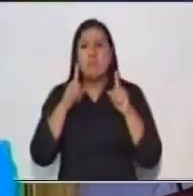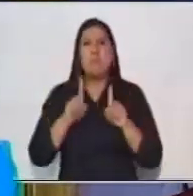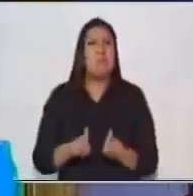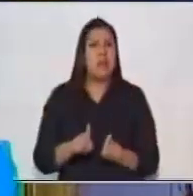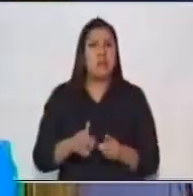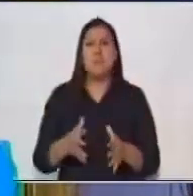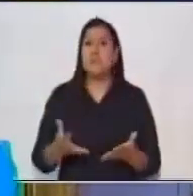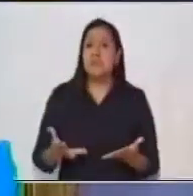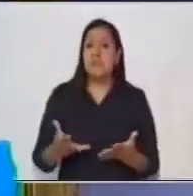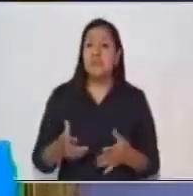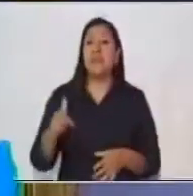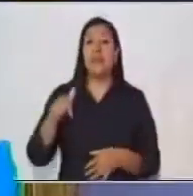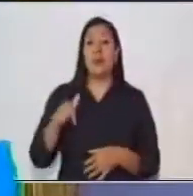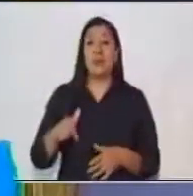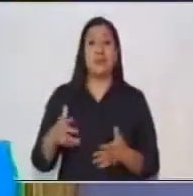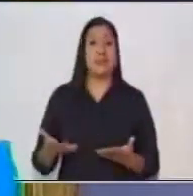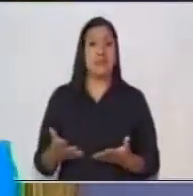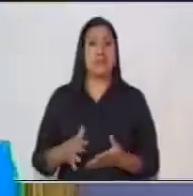sucediendo este suceso.